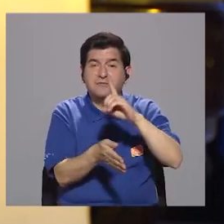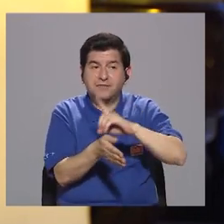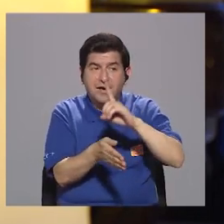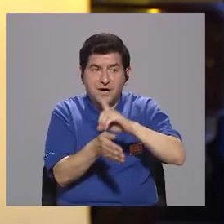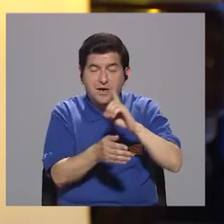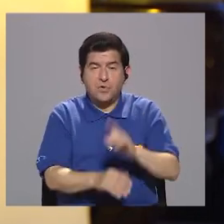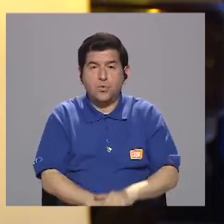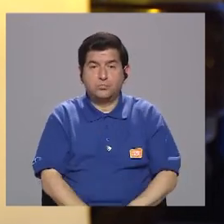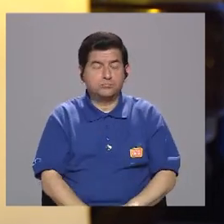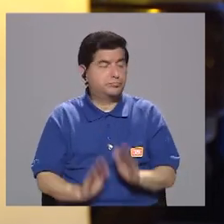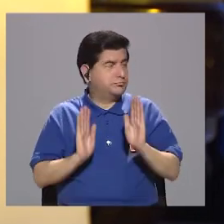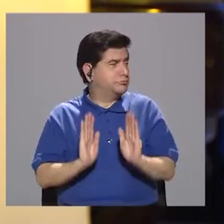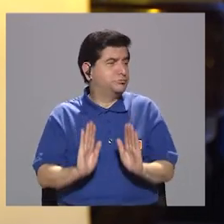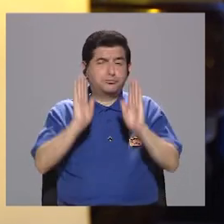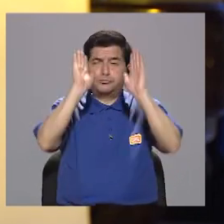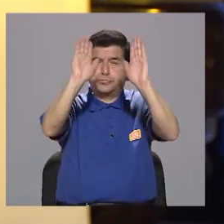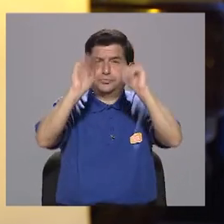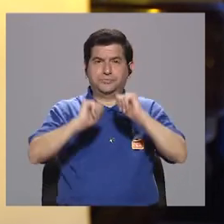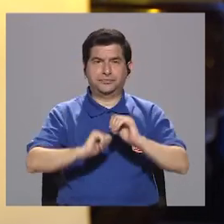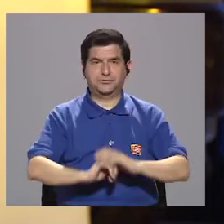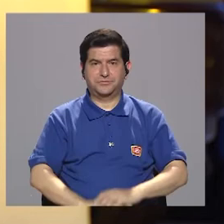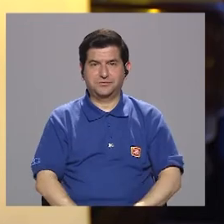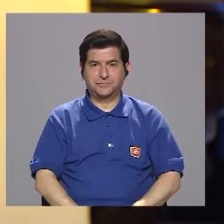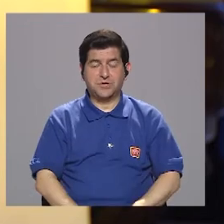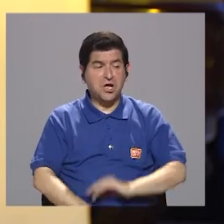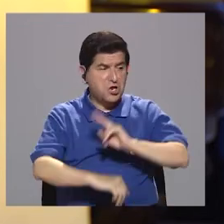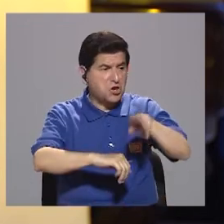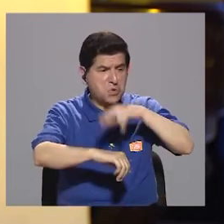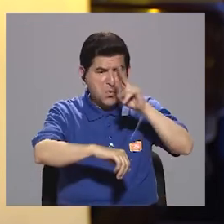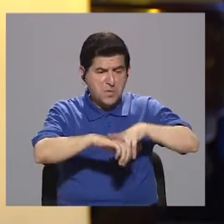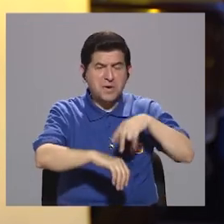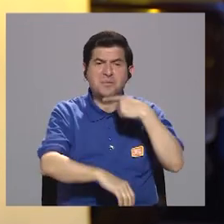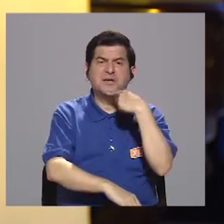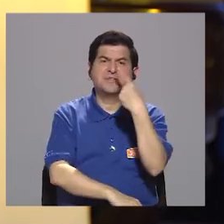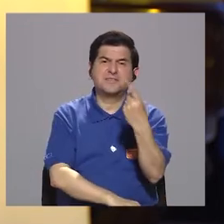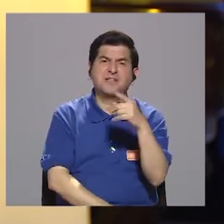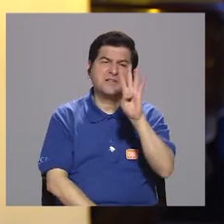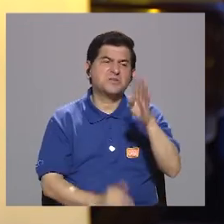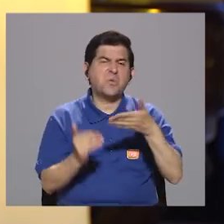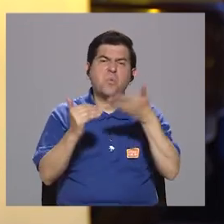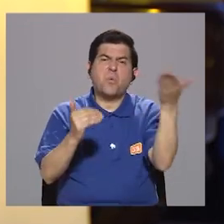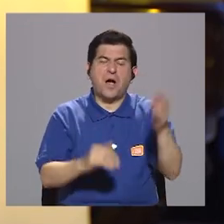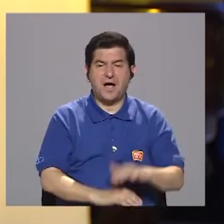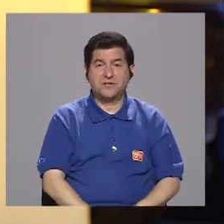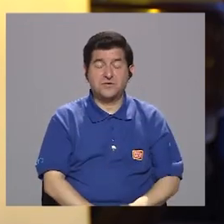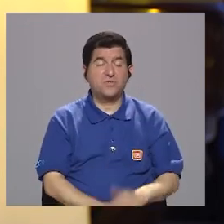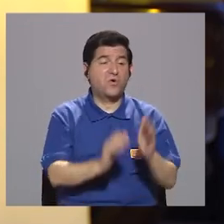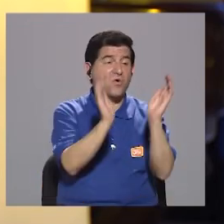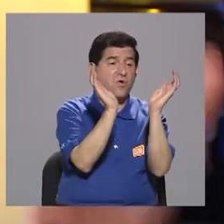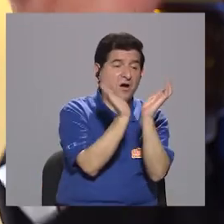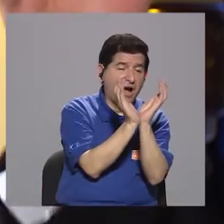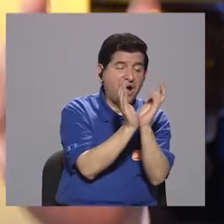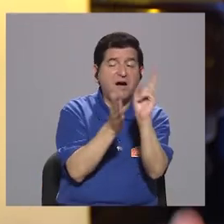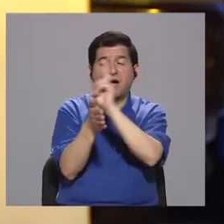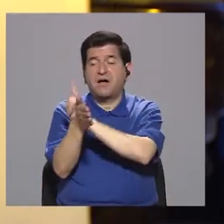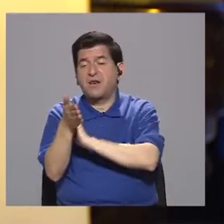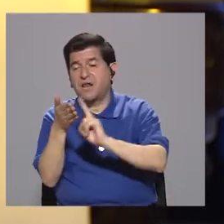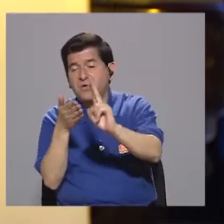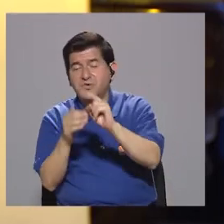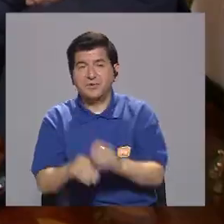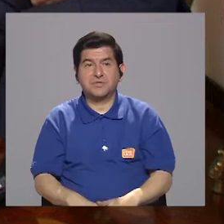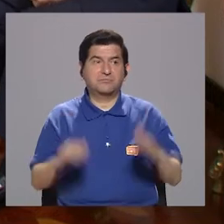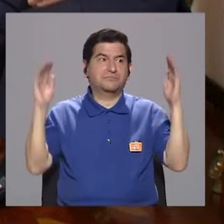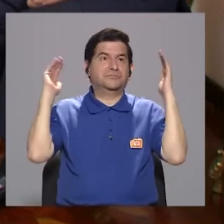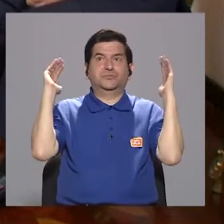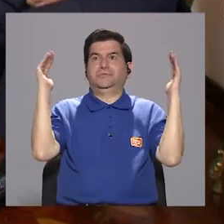fue tan grande, tan extraordinaria, que generalmente se citan cuatro cosas, decir, la caja, la universidad, que